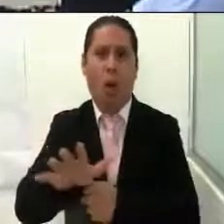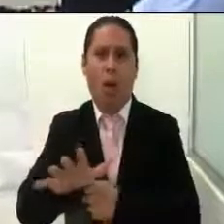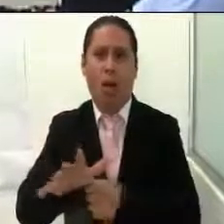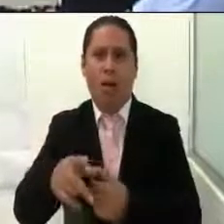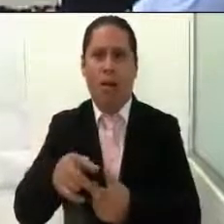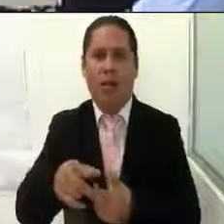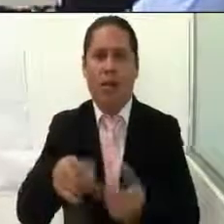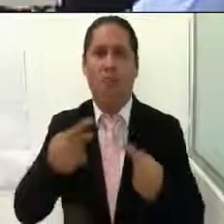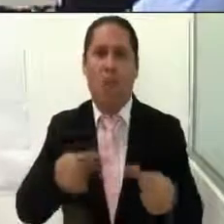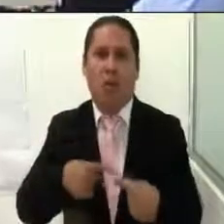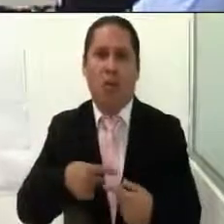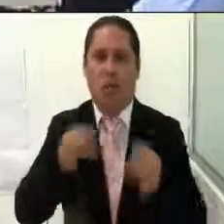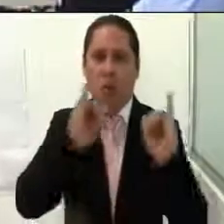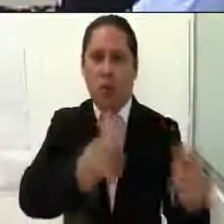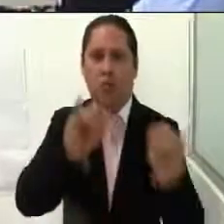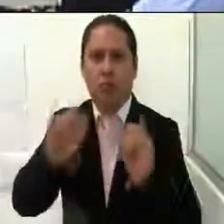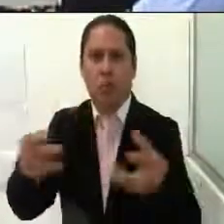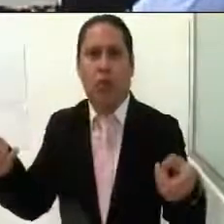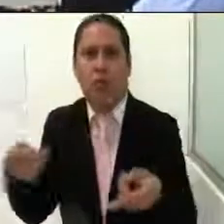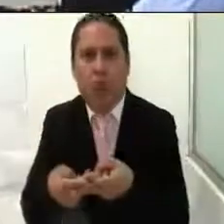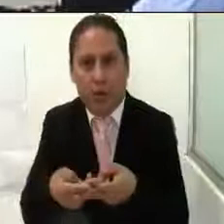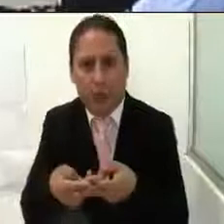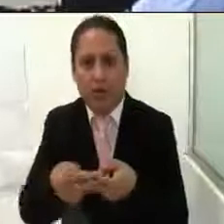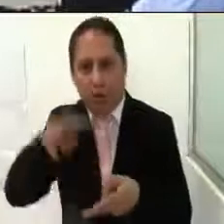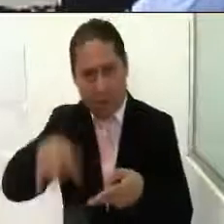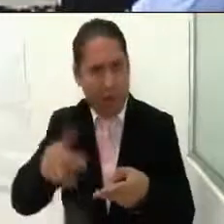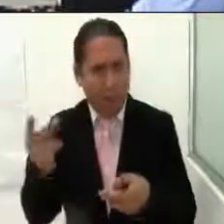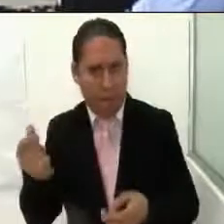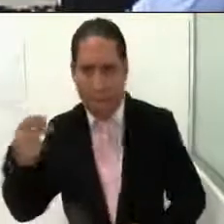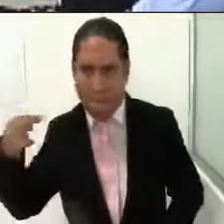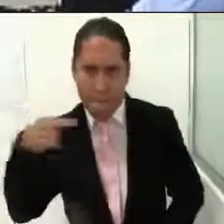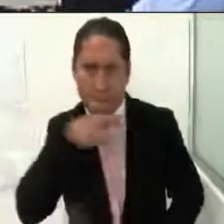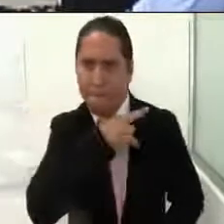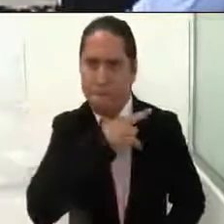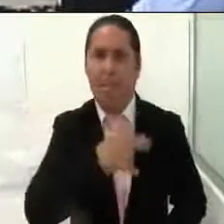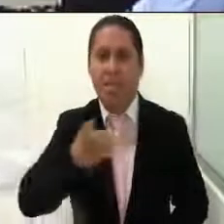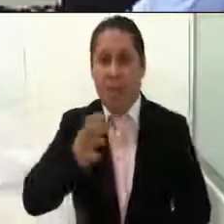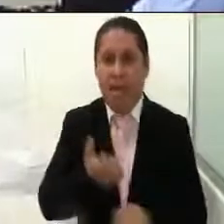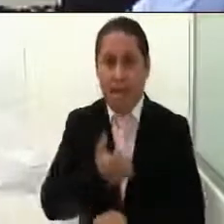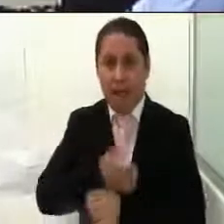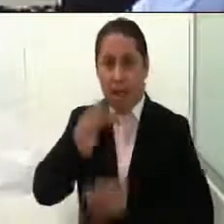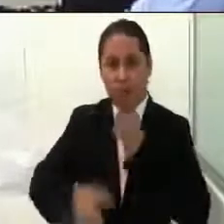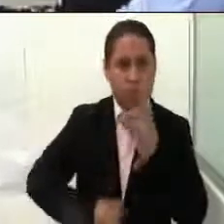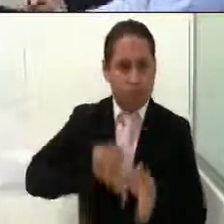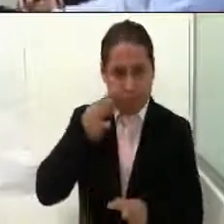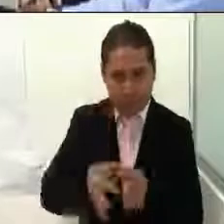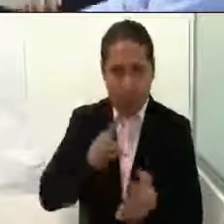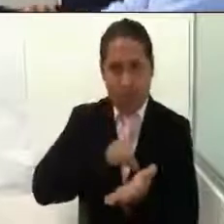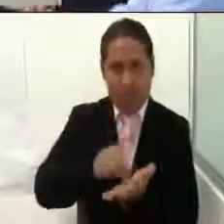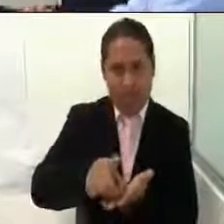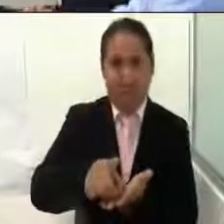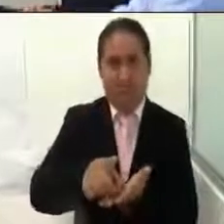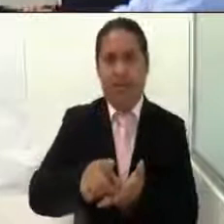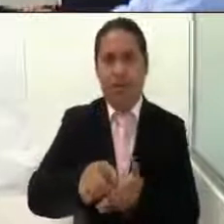inmediata a su nacimiento por lo que el estado garantizará el cumplimiento de estos derechos y la